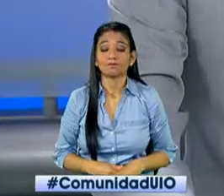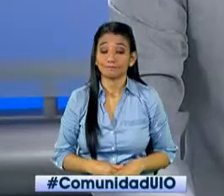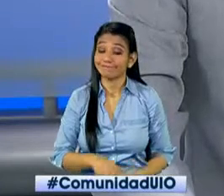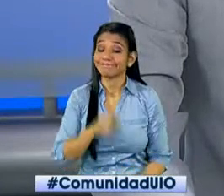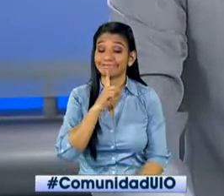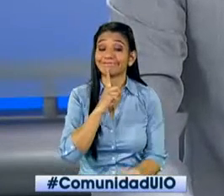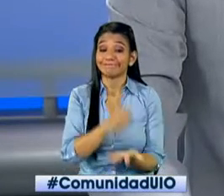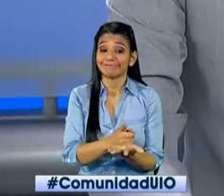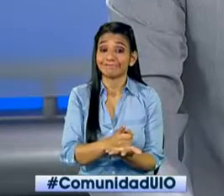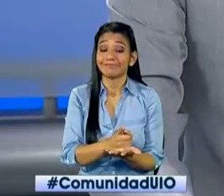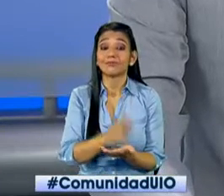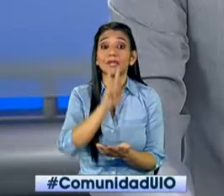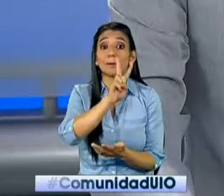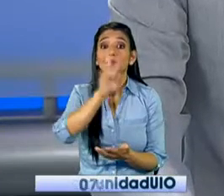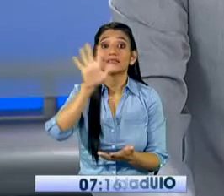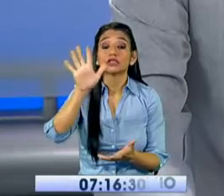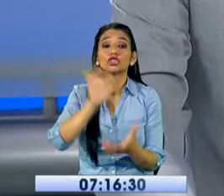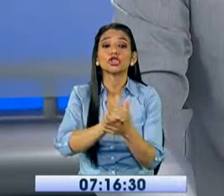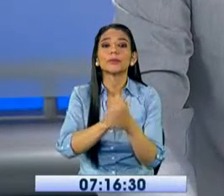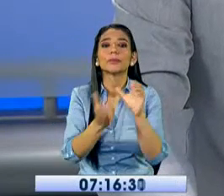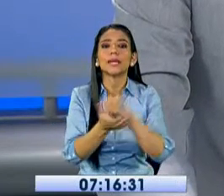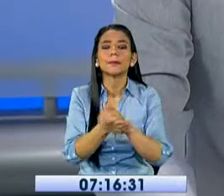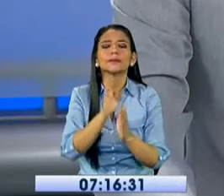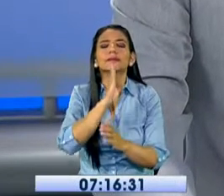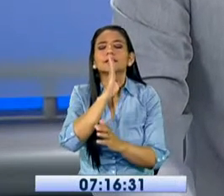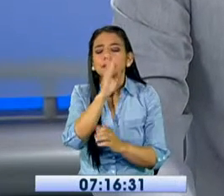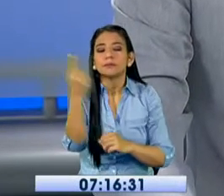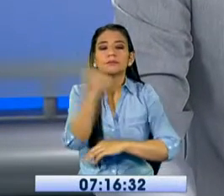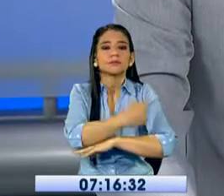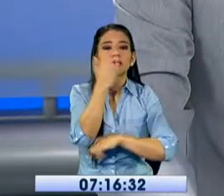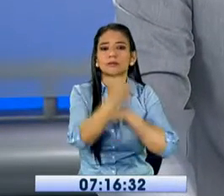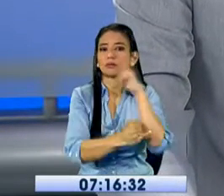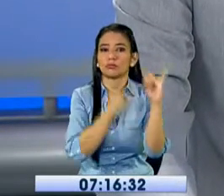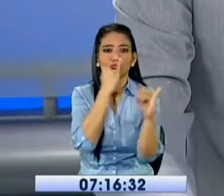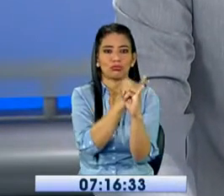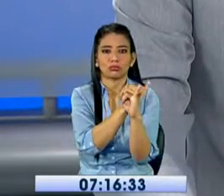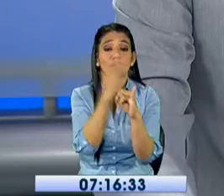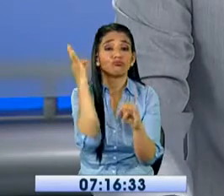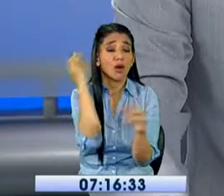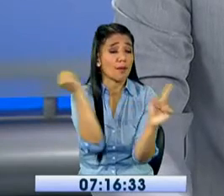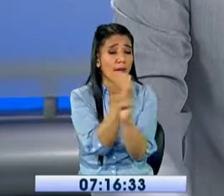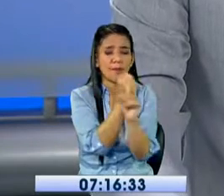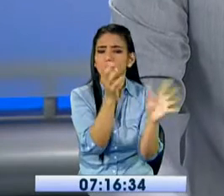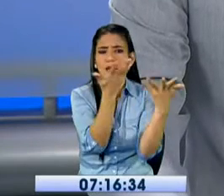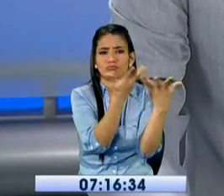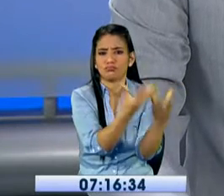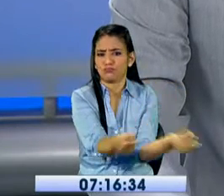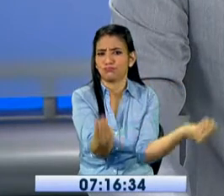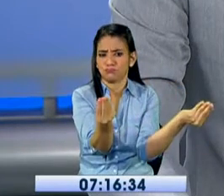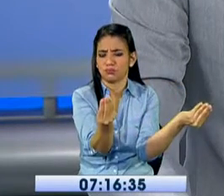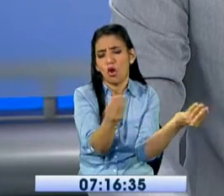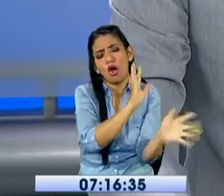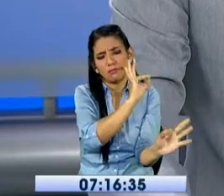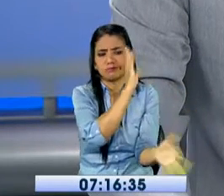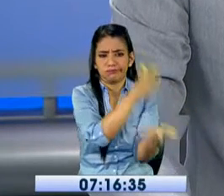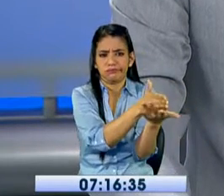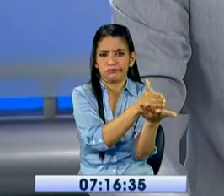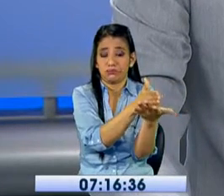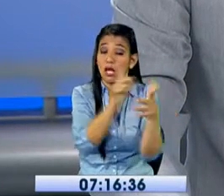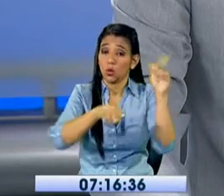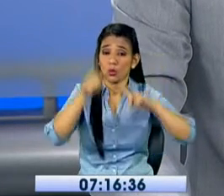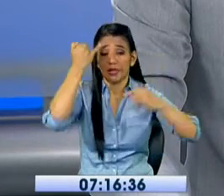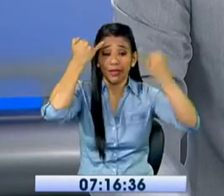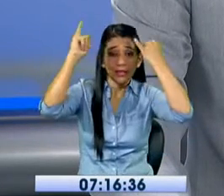Cada 25 de noviembre se conmemora el Día Internacional de la Eliminación de la Violencia contra la Mujer. Y son varias iniciativas que se tomarán para erradicar